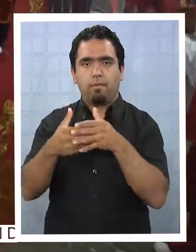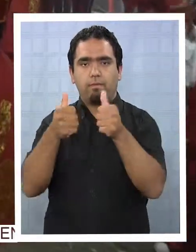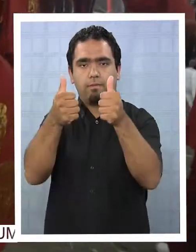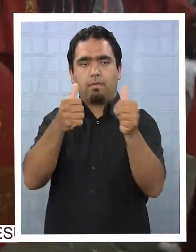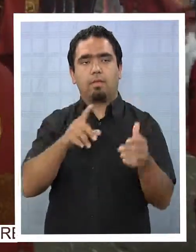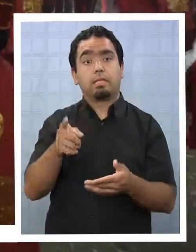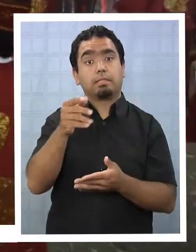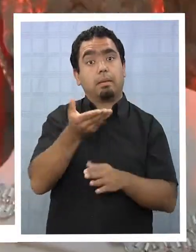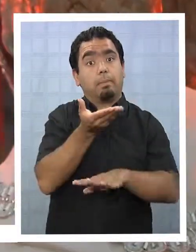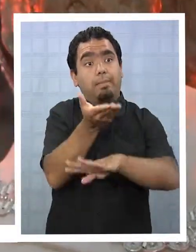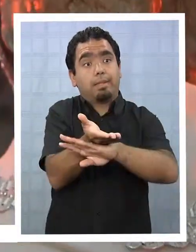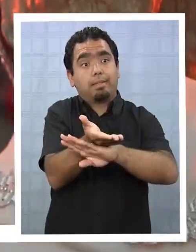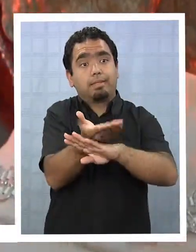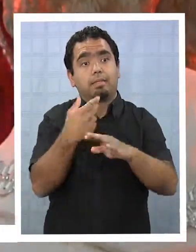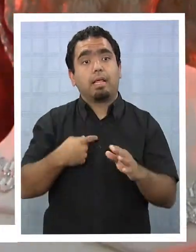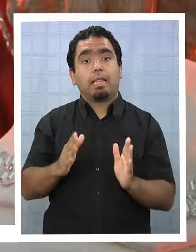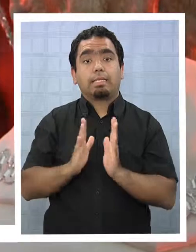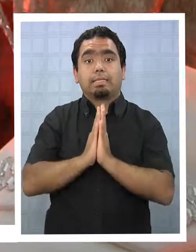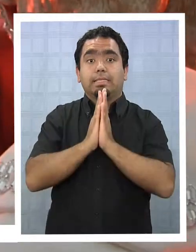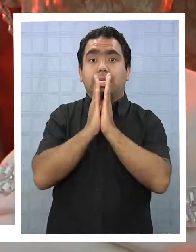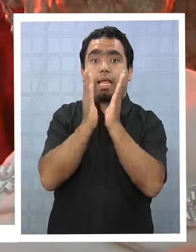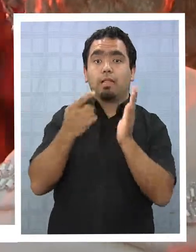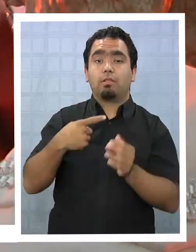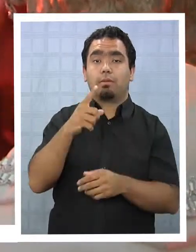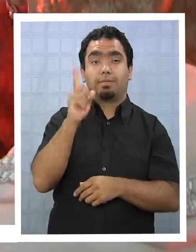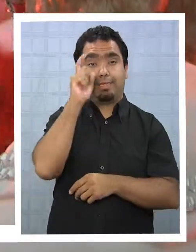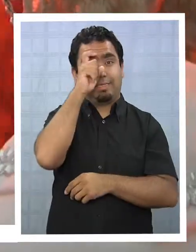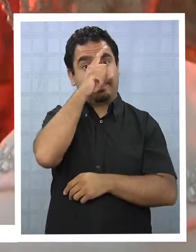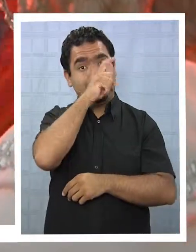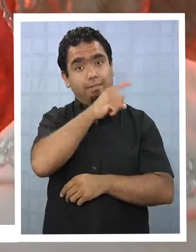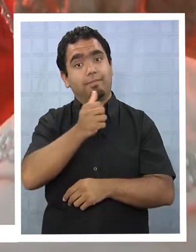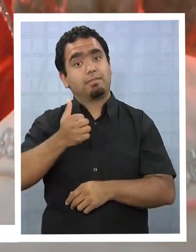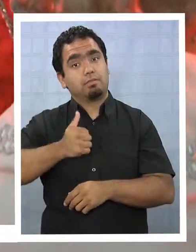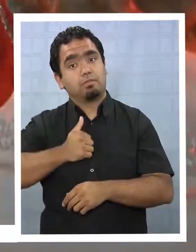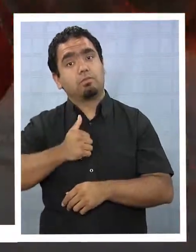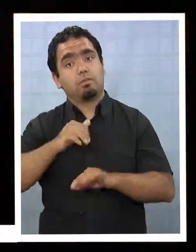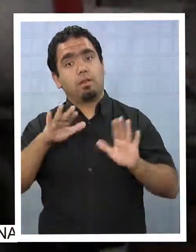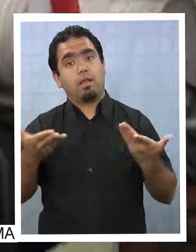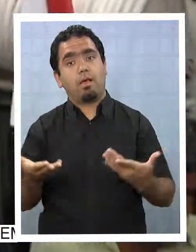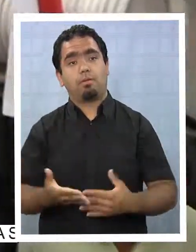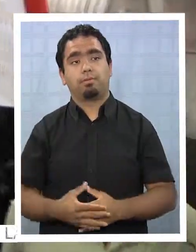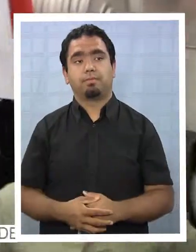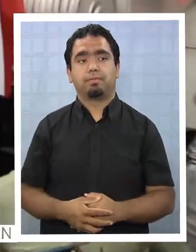solicitud que al parecer hasta para un santo parece complicada en estos días.